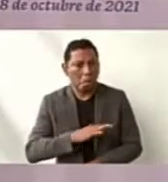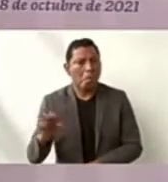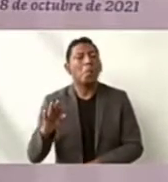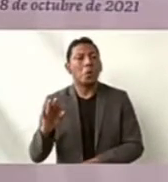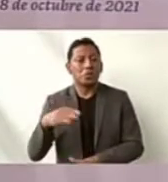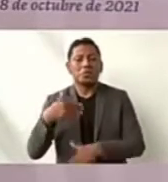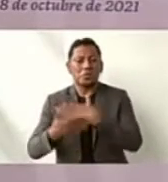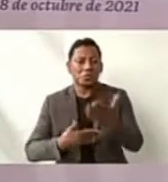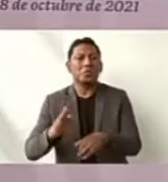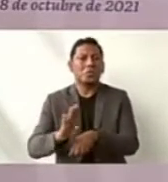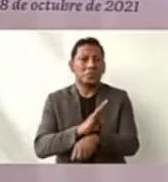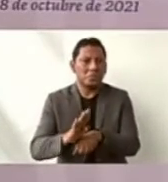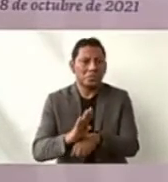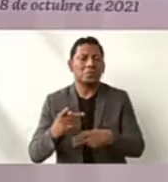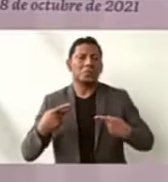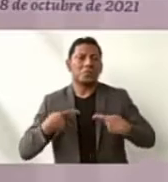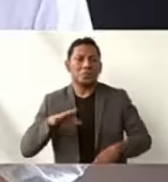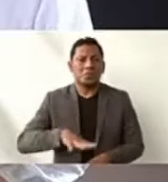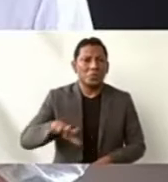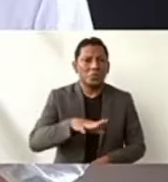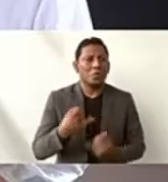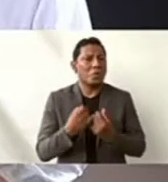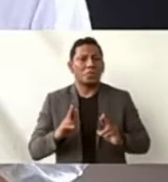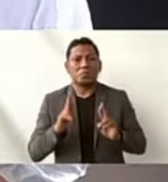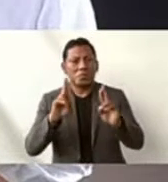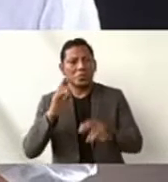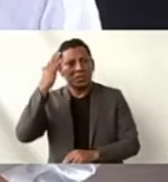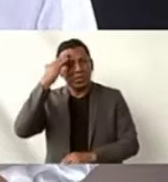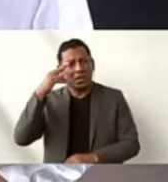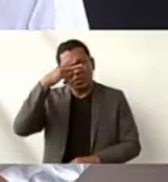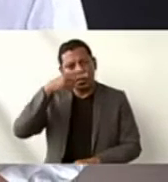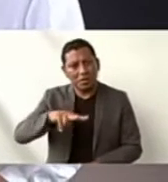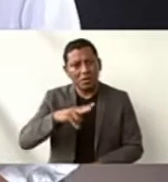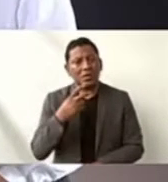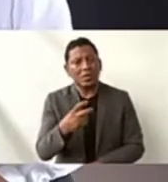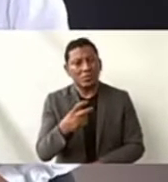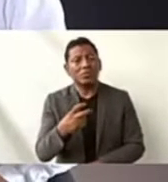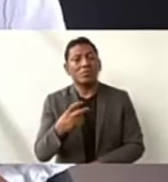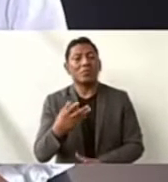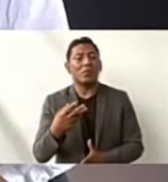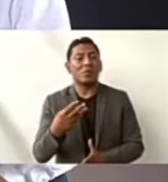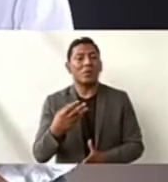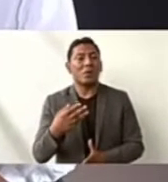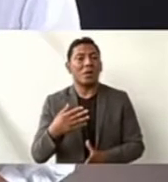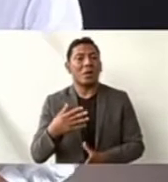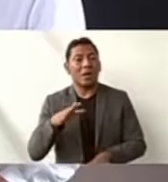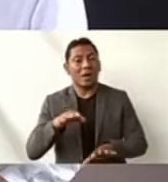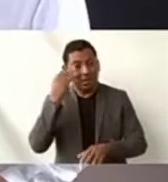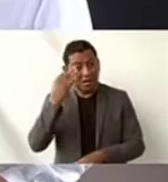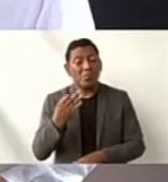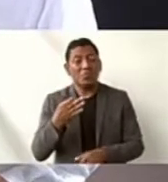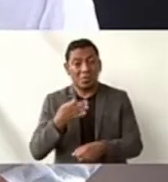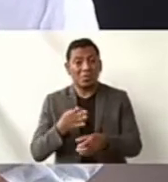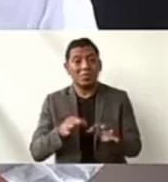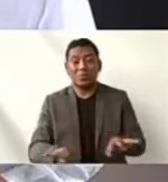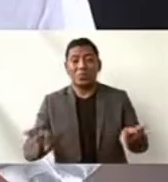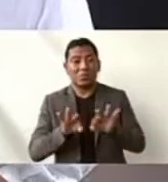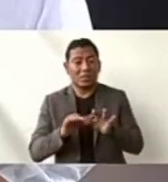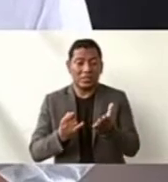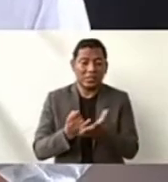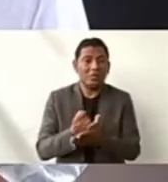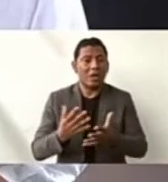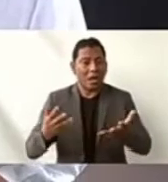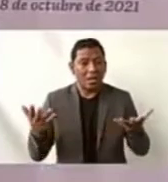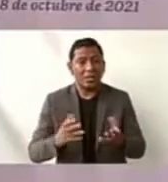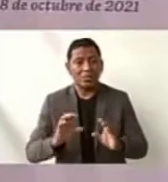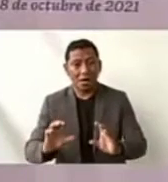prosperidad para una comunidad es un símbolo del liderazgo de méxico en momentos cuando es fundamental tomar acción en el foro sobre el